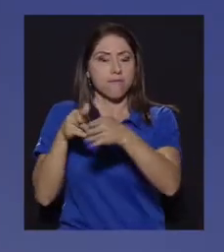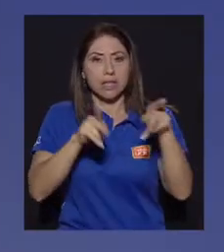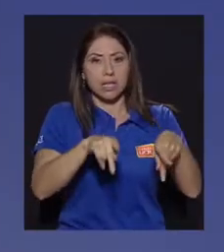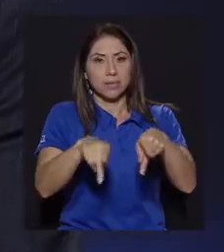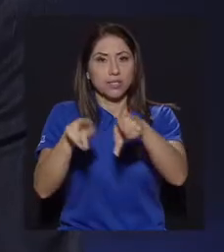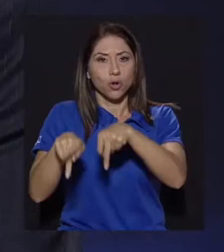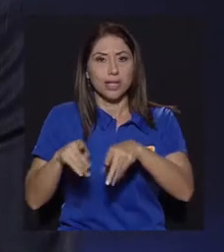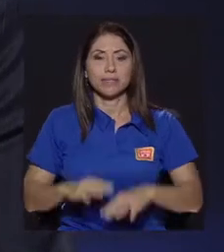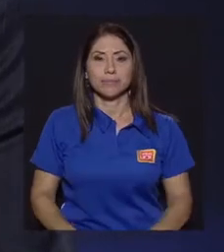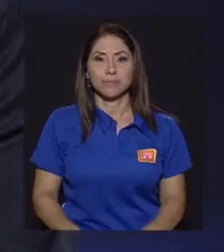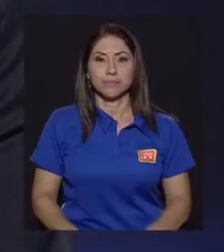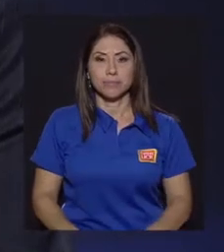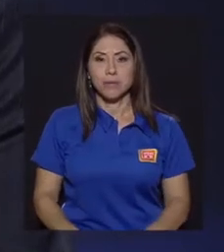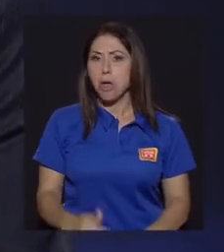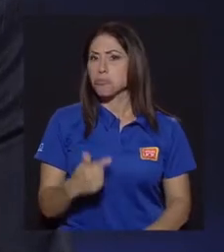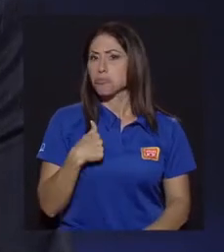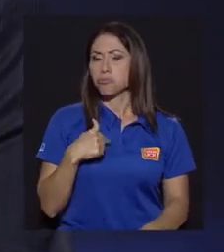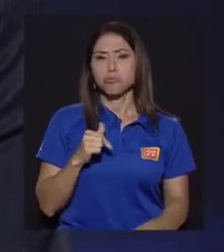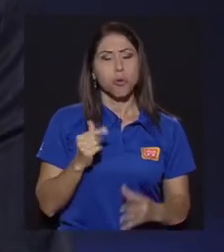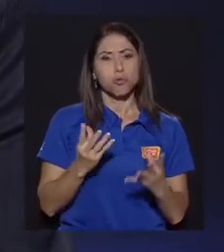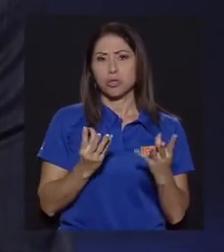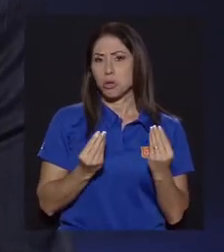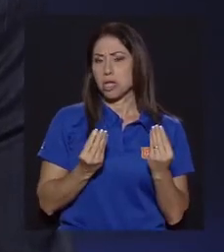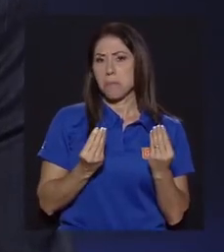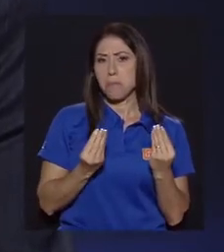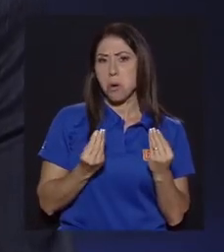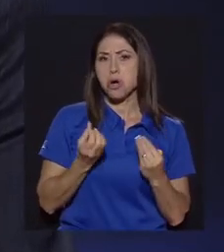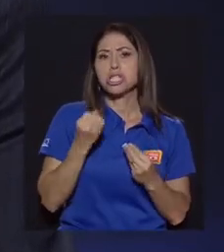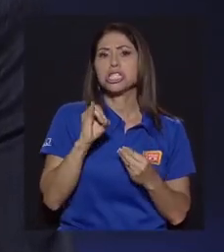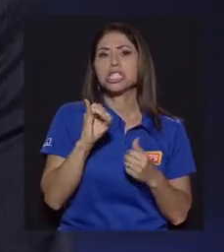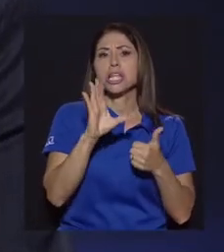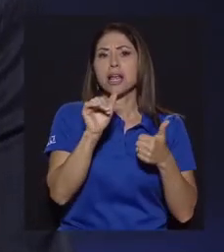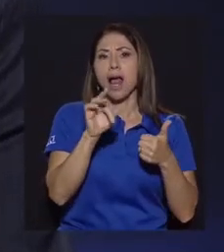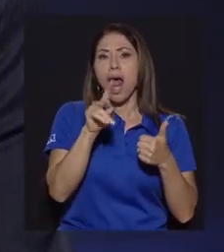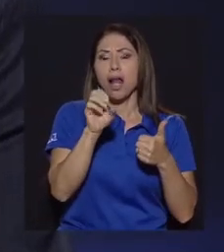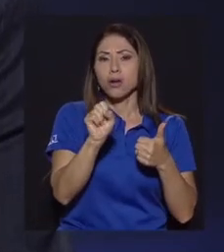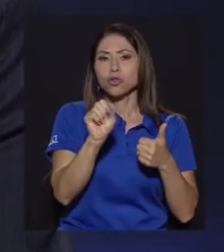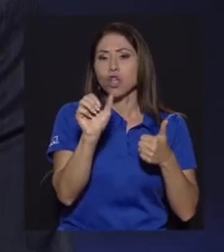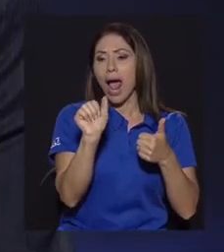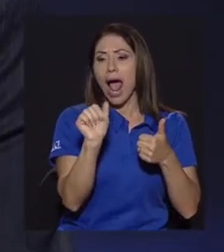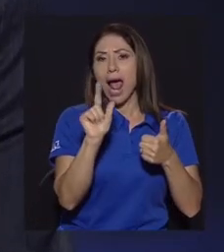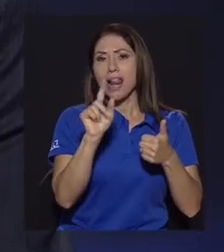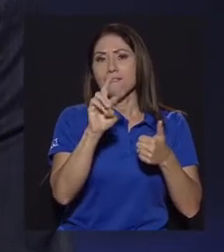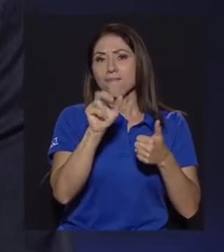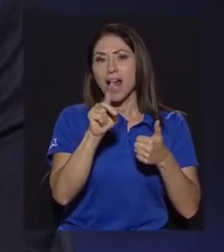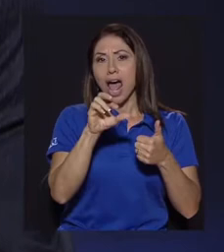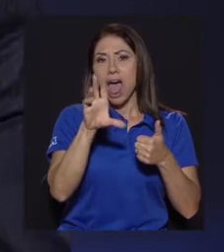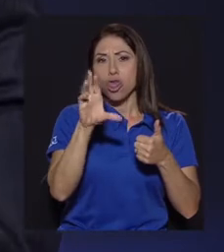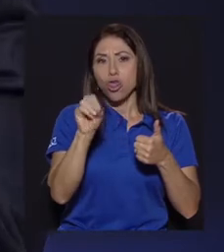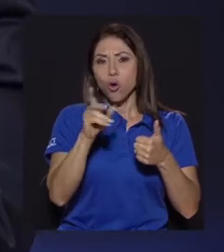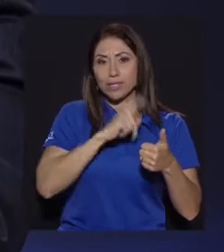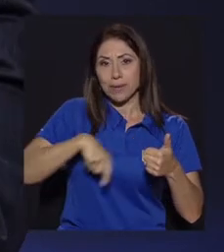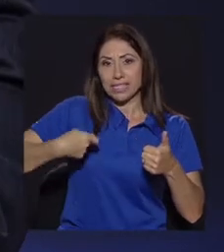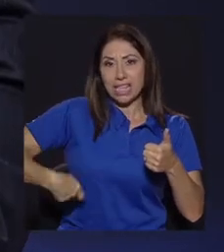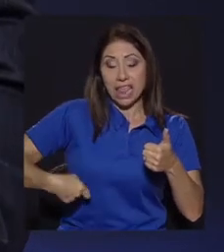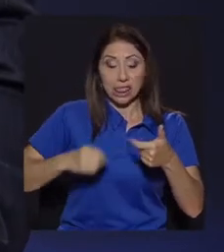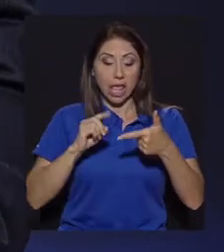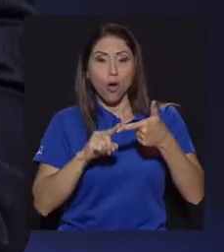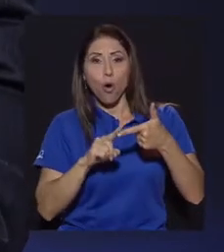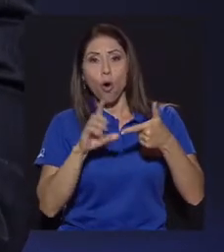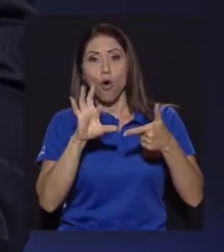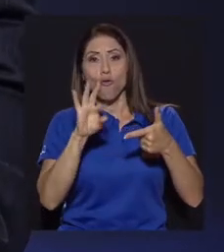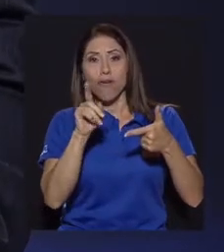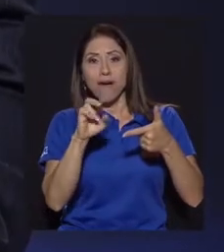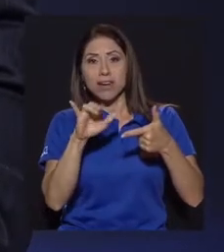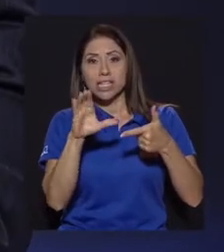sobre el voto rebelde. Yo no tengo temor si don Carlos Alvarado es electo presidente o si don Fabricio